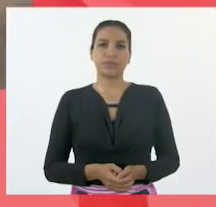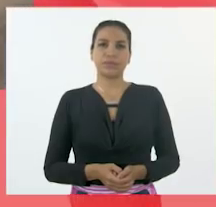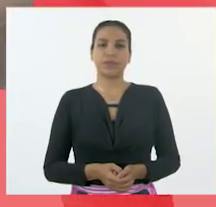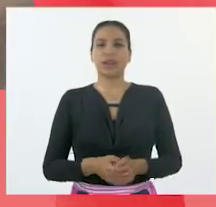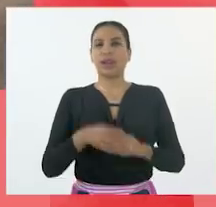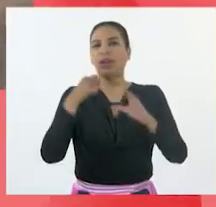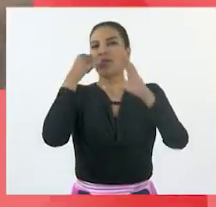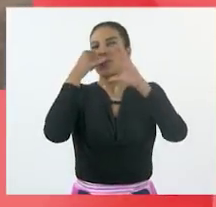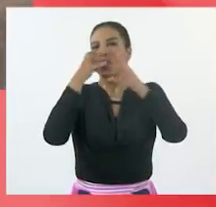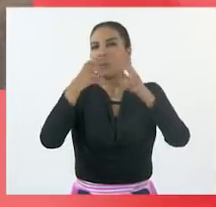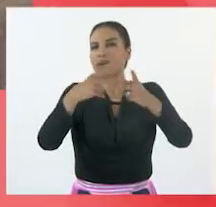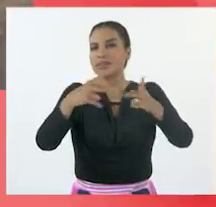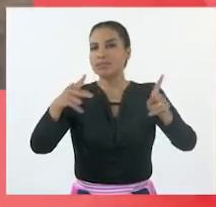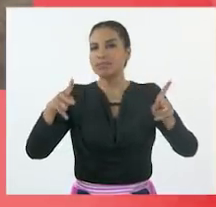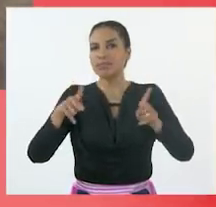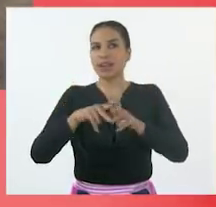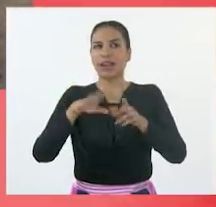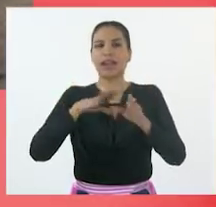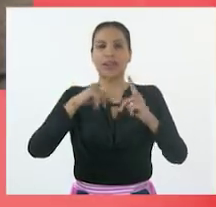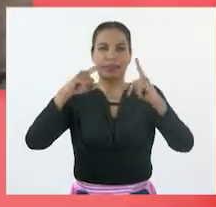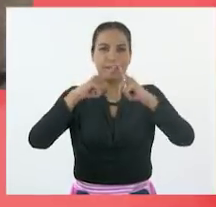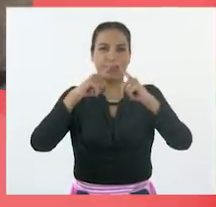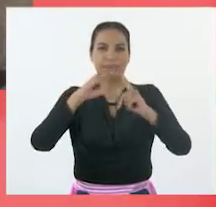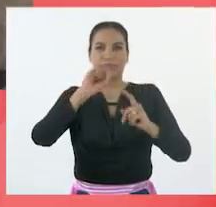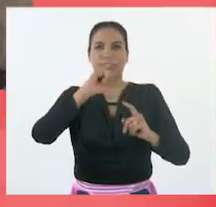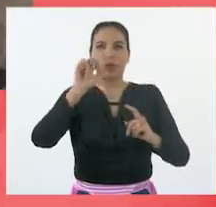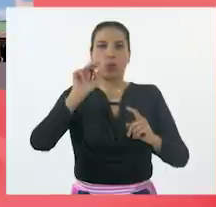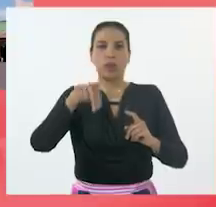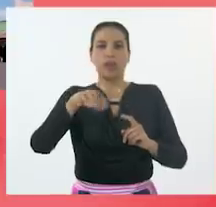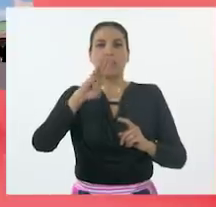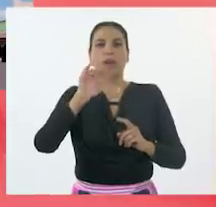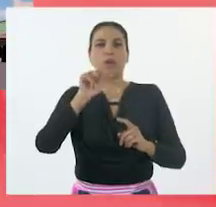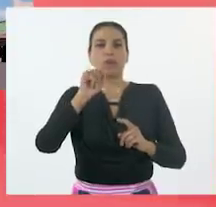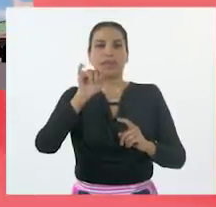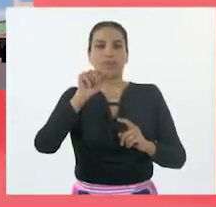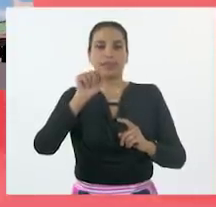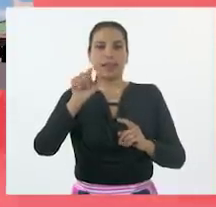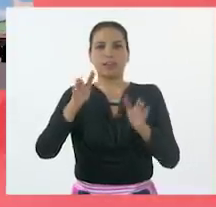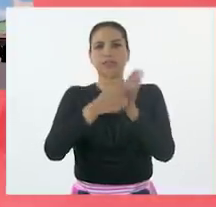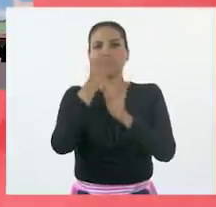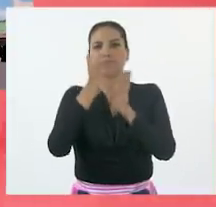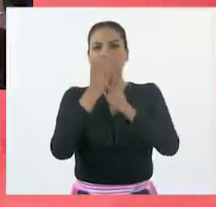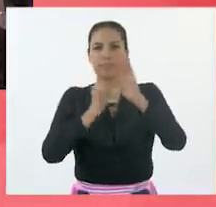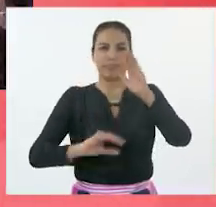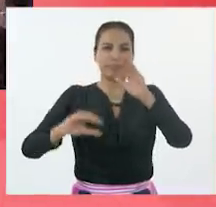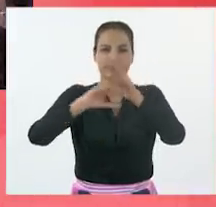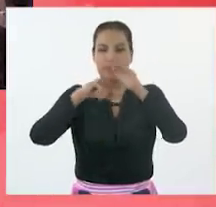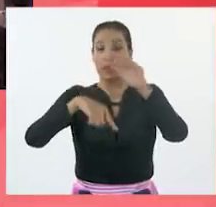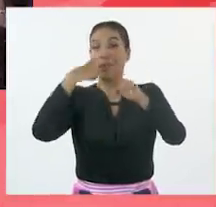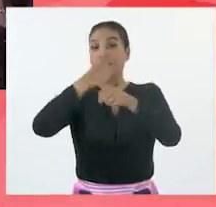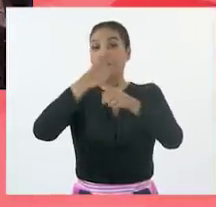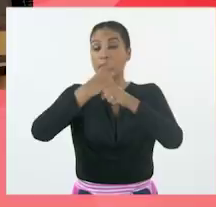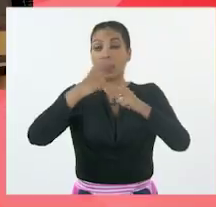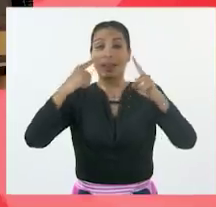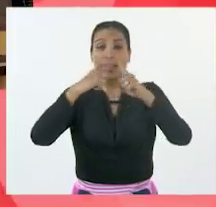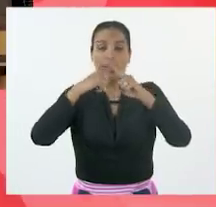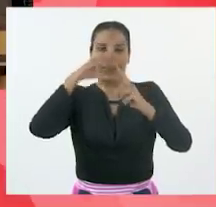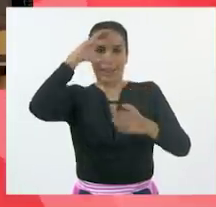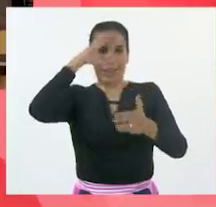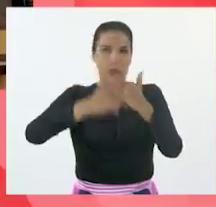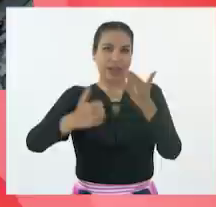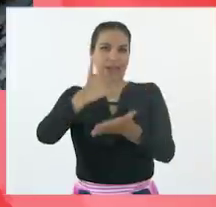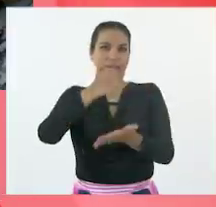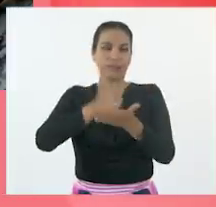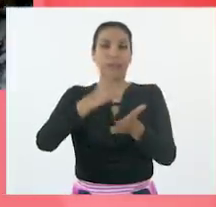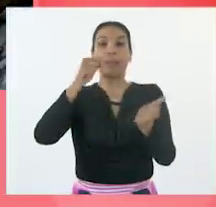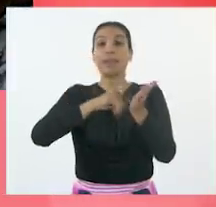Al fondo de la plaza se encuentra la parroquia de San Juan Bautista, construida sobre los cimientos del primer templo católico de la ciudad, que